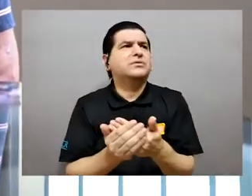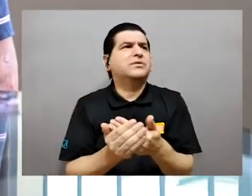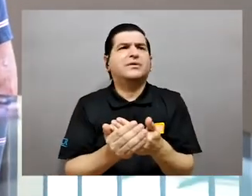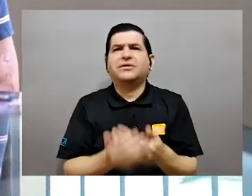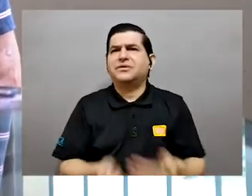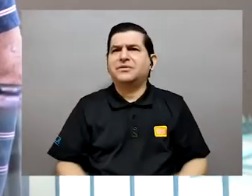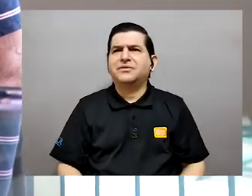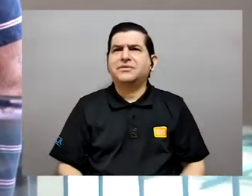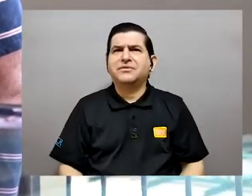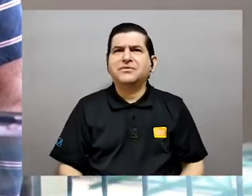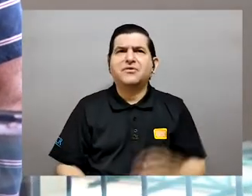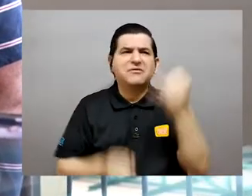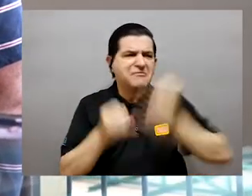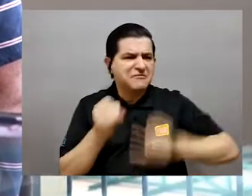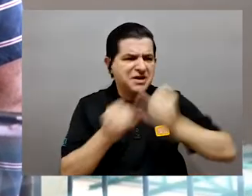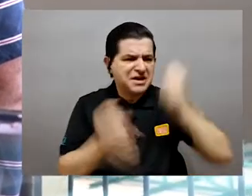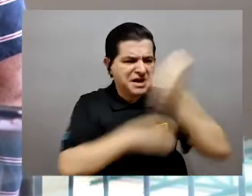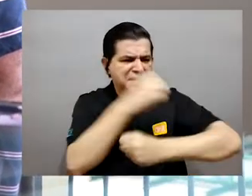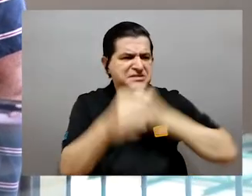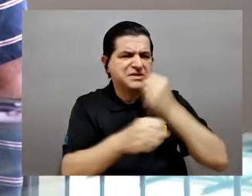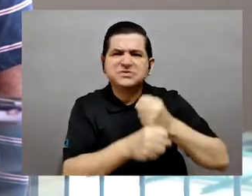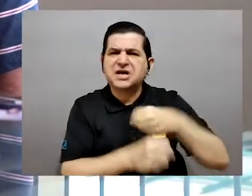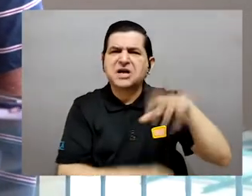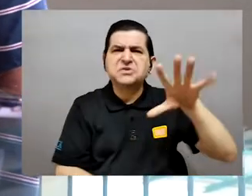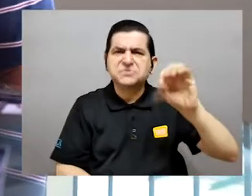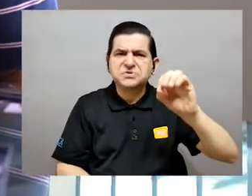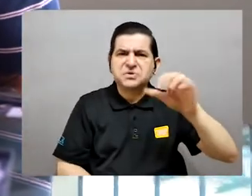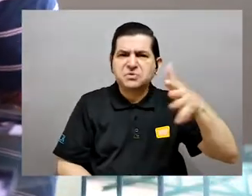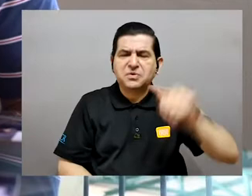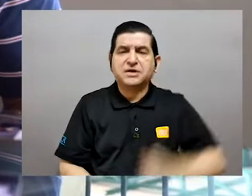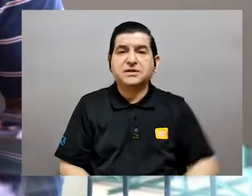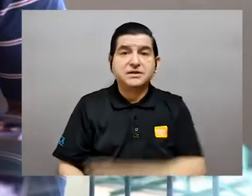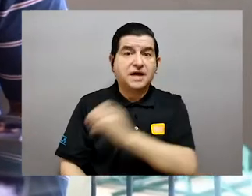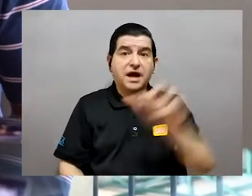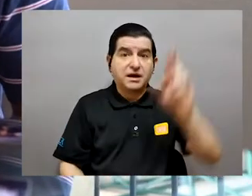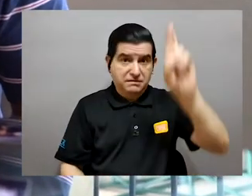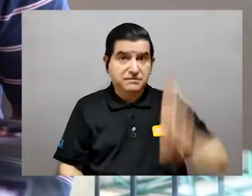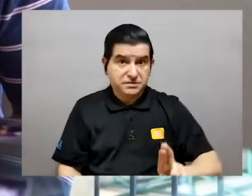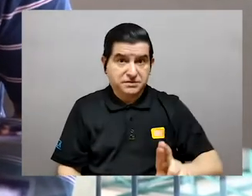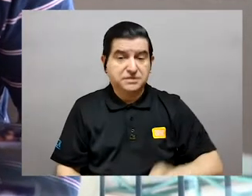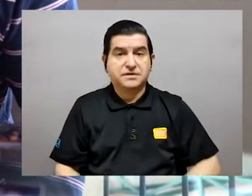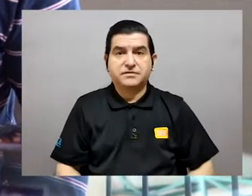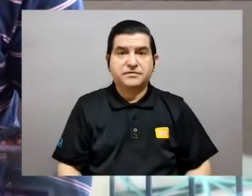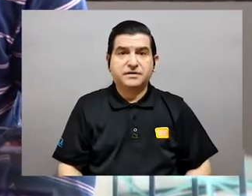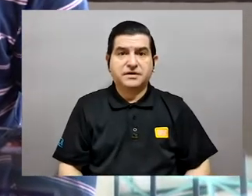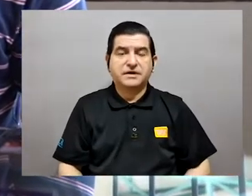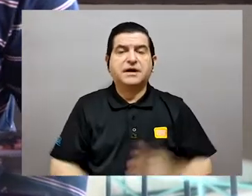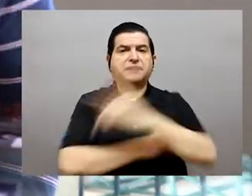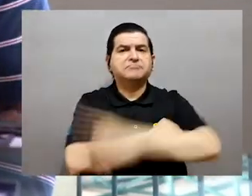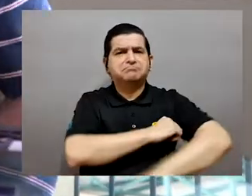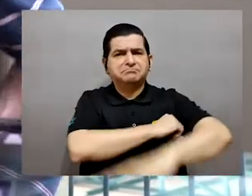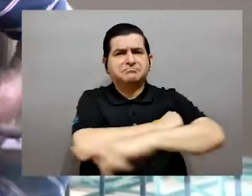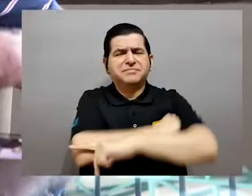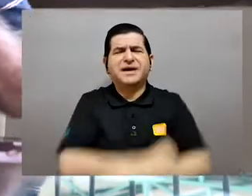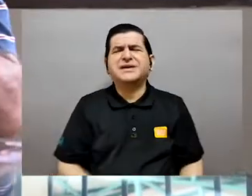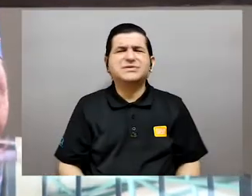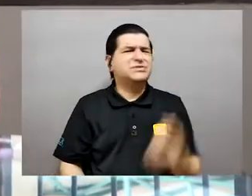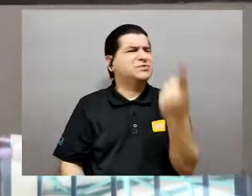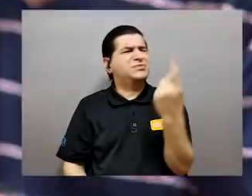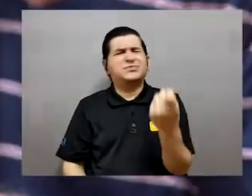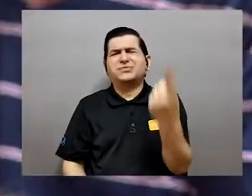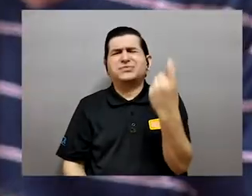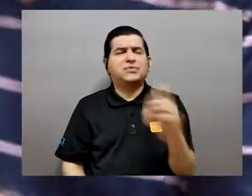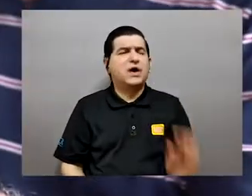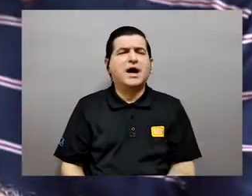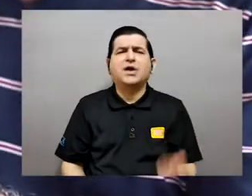Mi abuelo paterno, él siempre estaba haciendo yugos, arreglando carretas, haciendo todo este trabajo, porque en esa